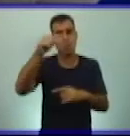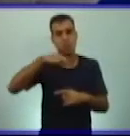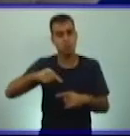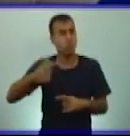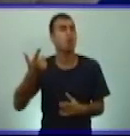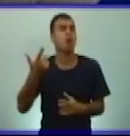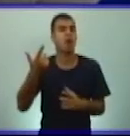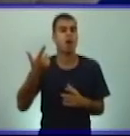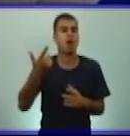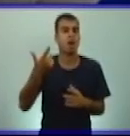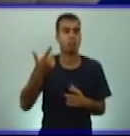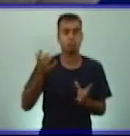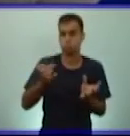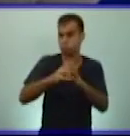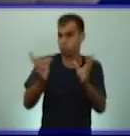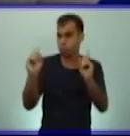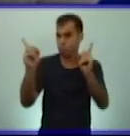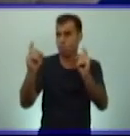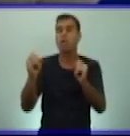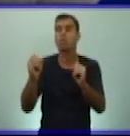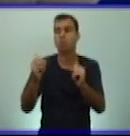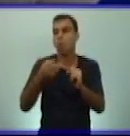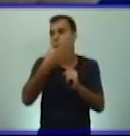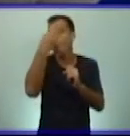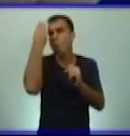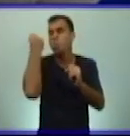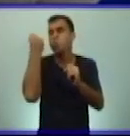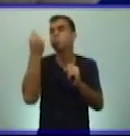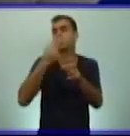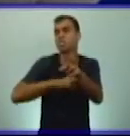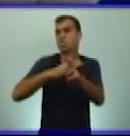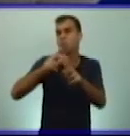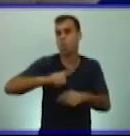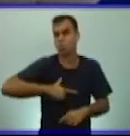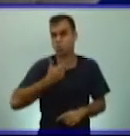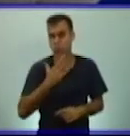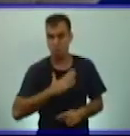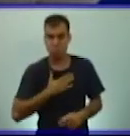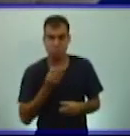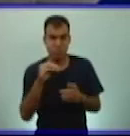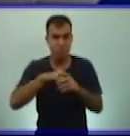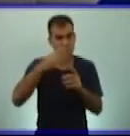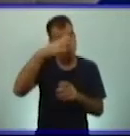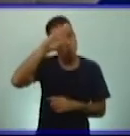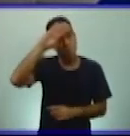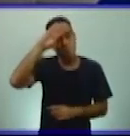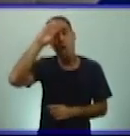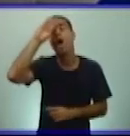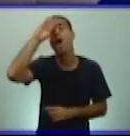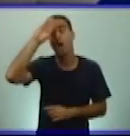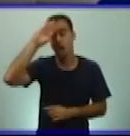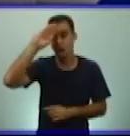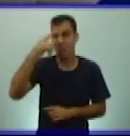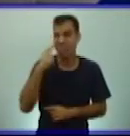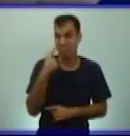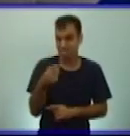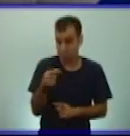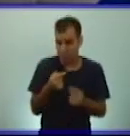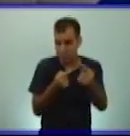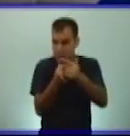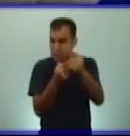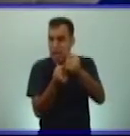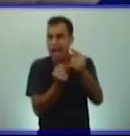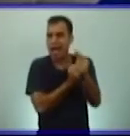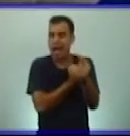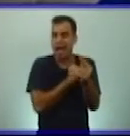y estadounidenses, al olvidar las raíces históricas y culturales de Cuba, vieron en esta proximidad una razón poderosa